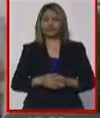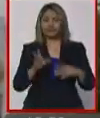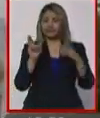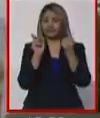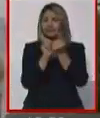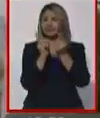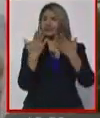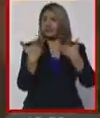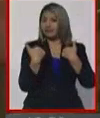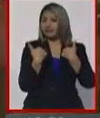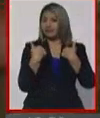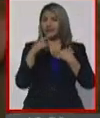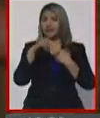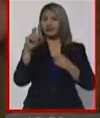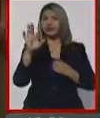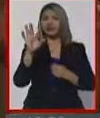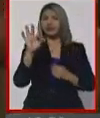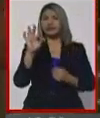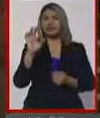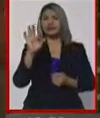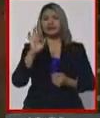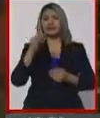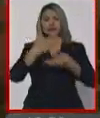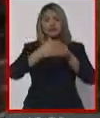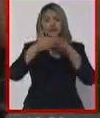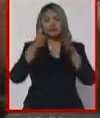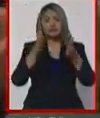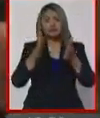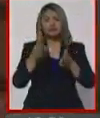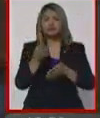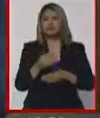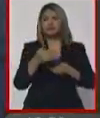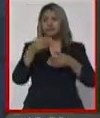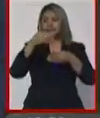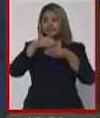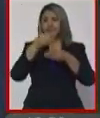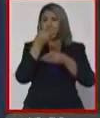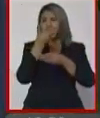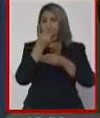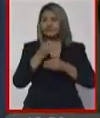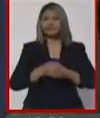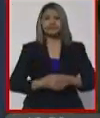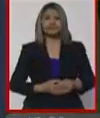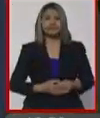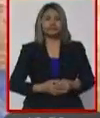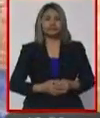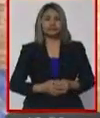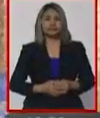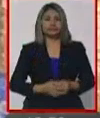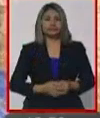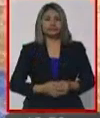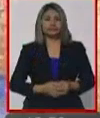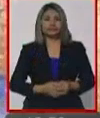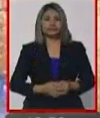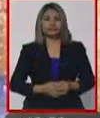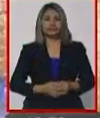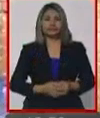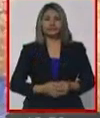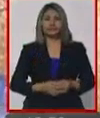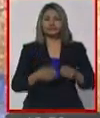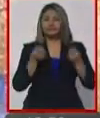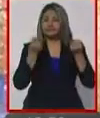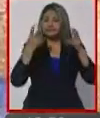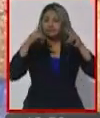lo encontró en posesión de 199 paquetes. Es un caso que merece una